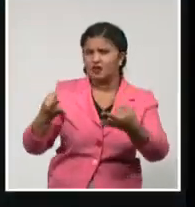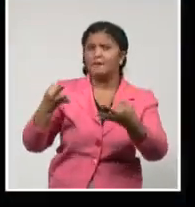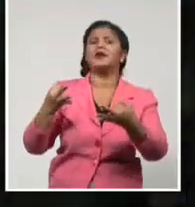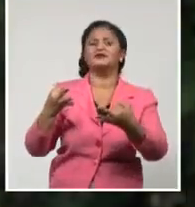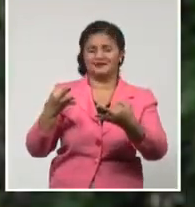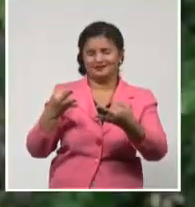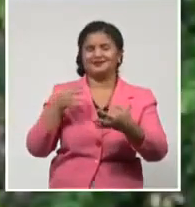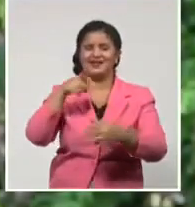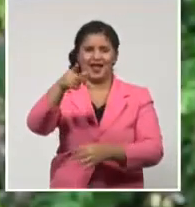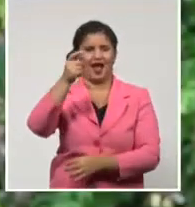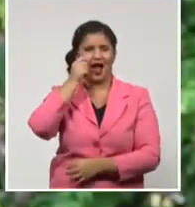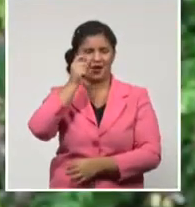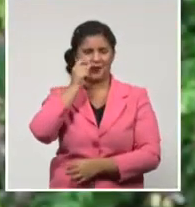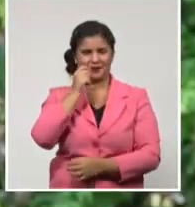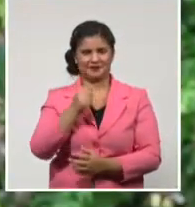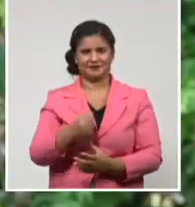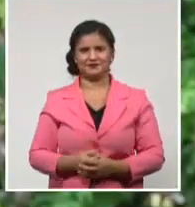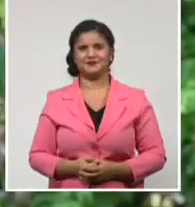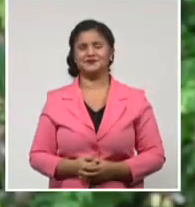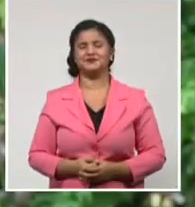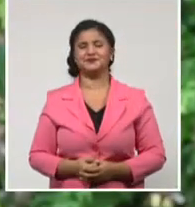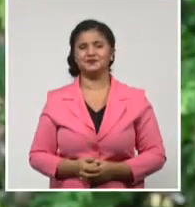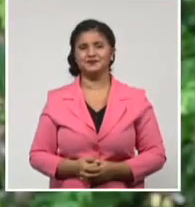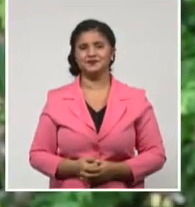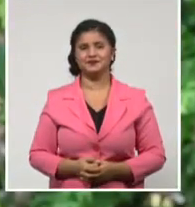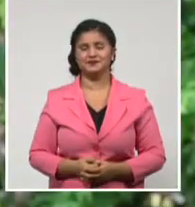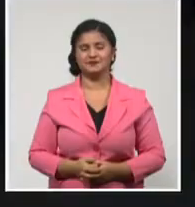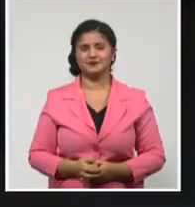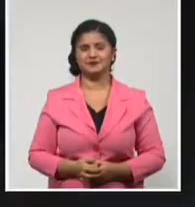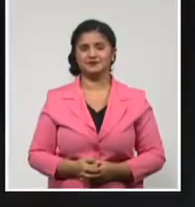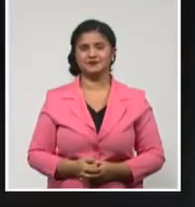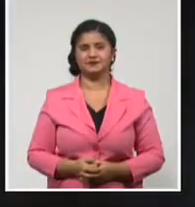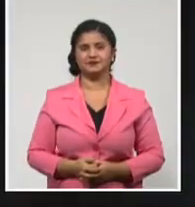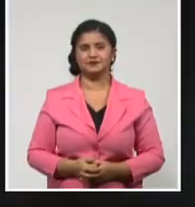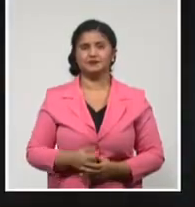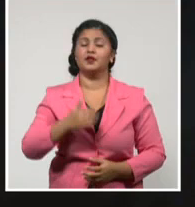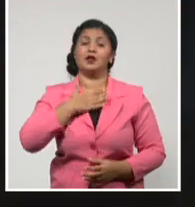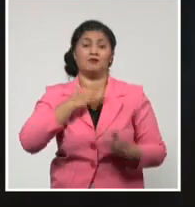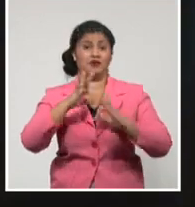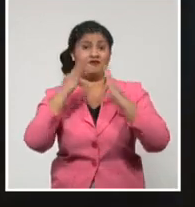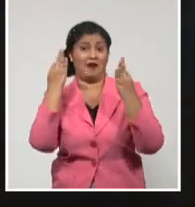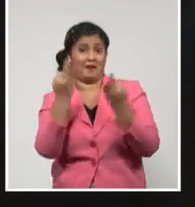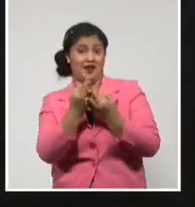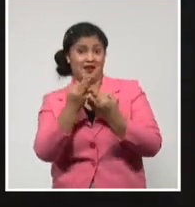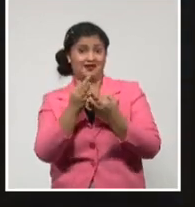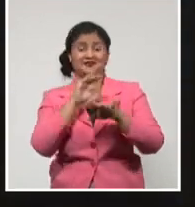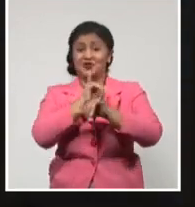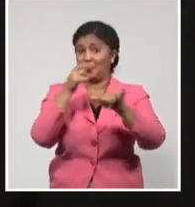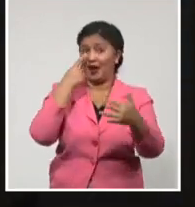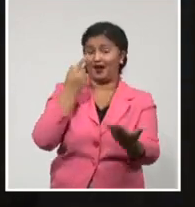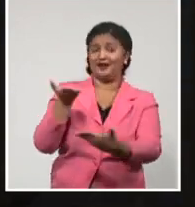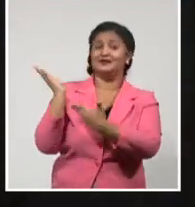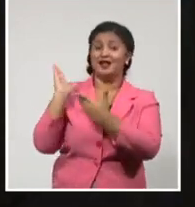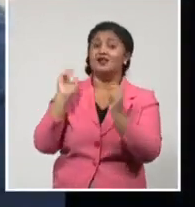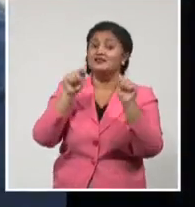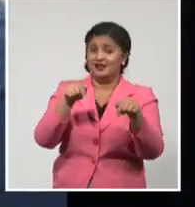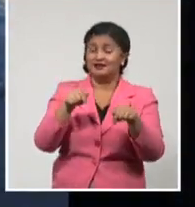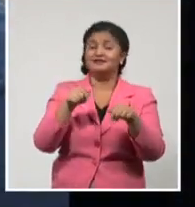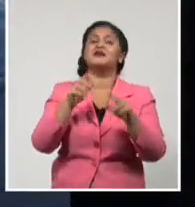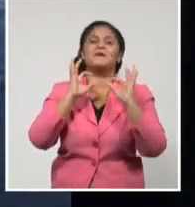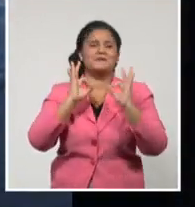llevan su nombre tengo mi sobrino tengo mi sobrino que lleva el nombre y aquí en el bar